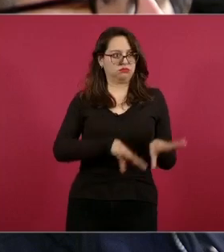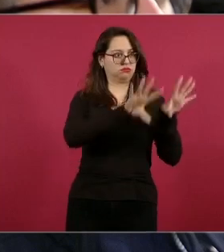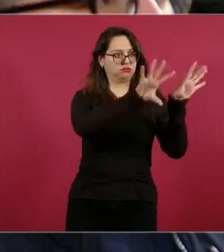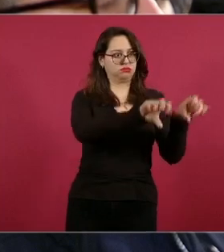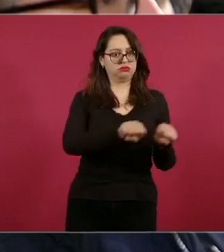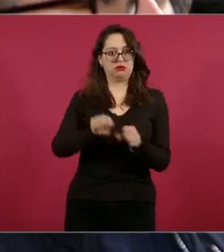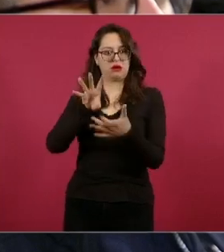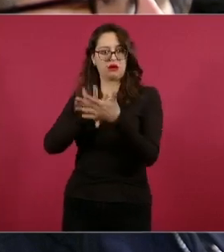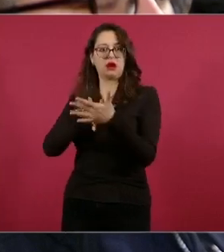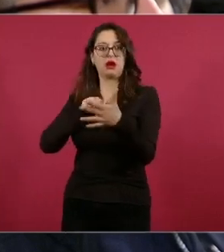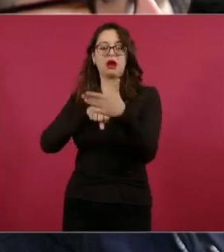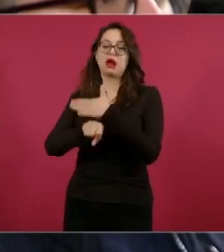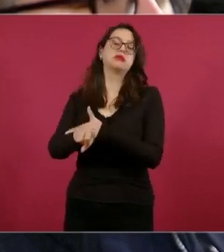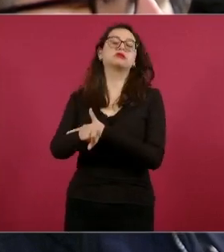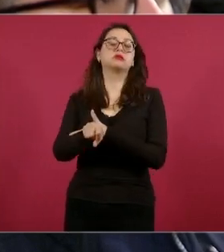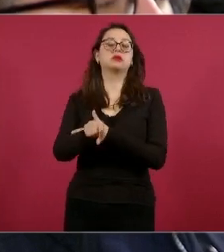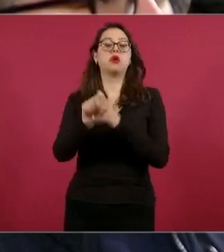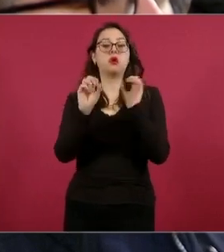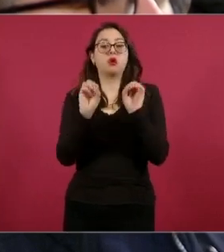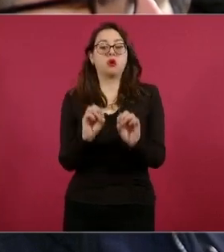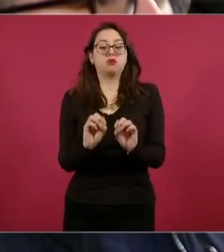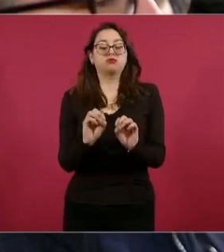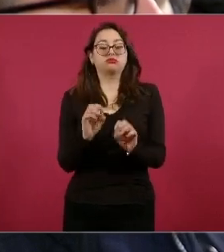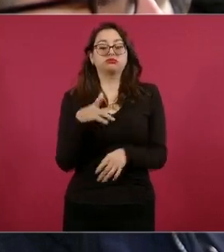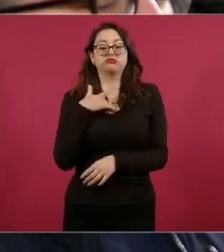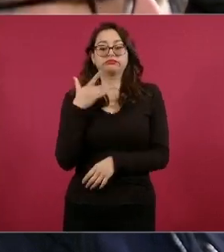México? O si